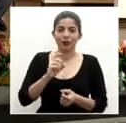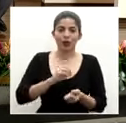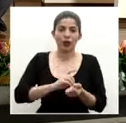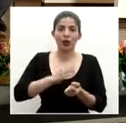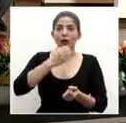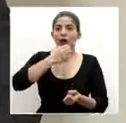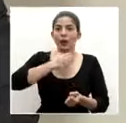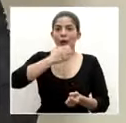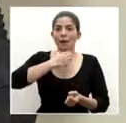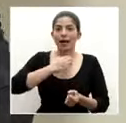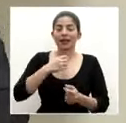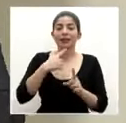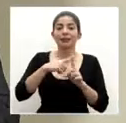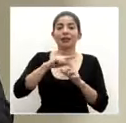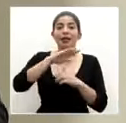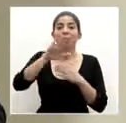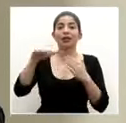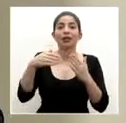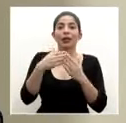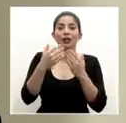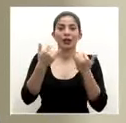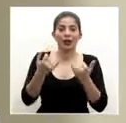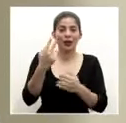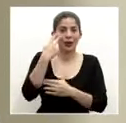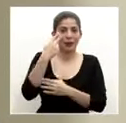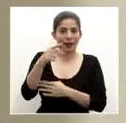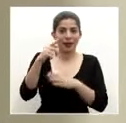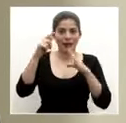Macaya, y a todos los que están siguiendo la transmisión.